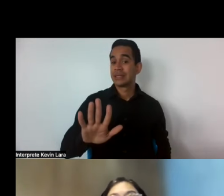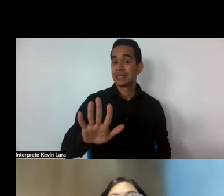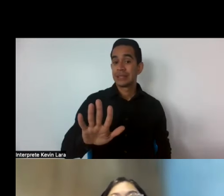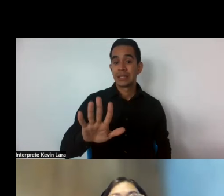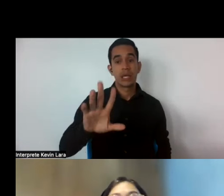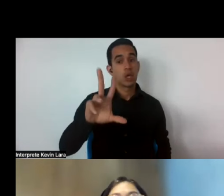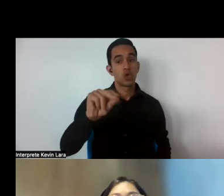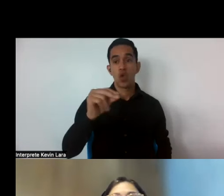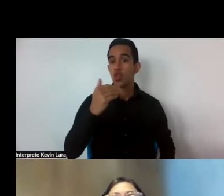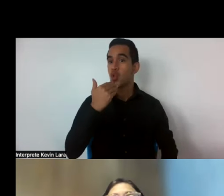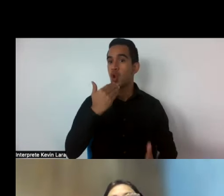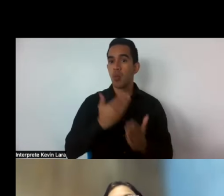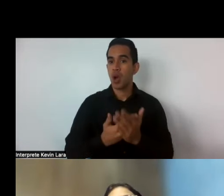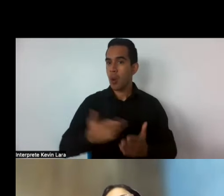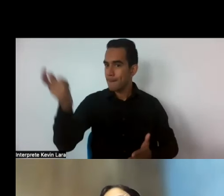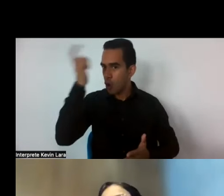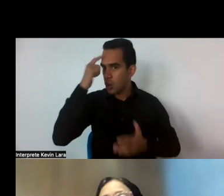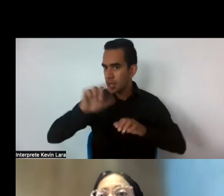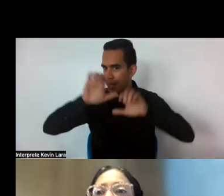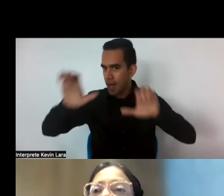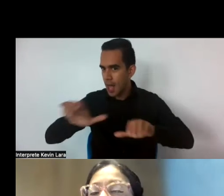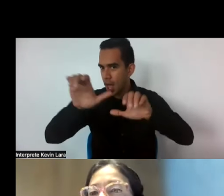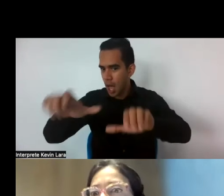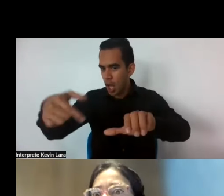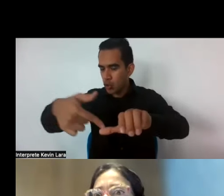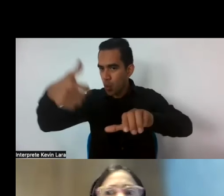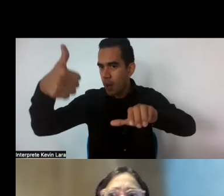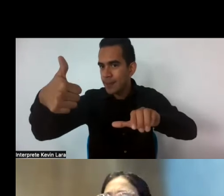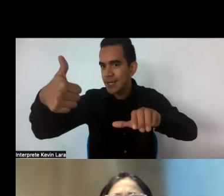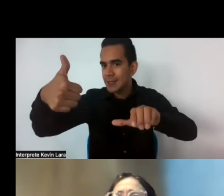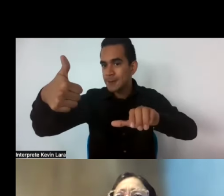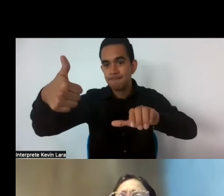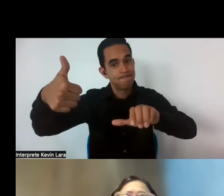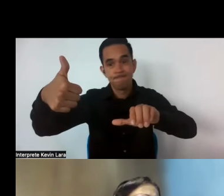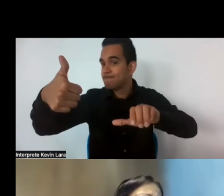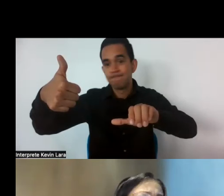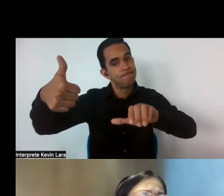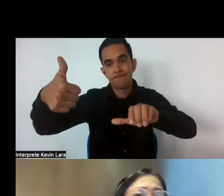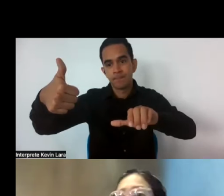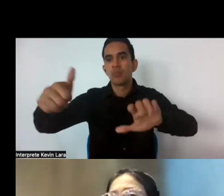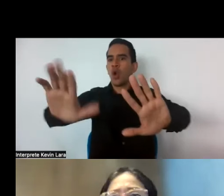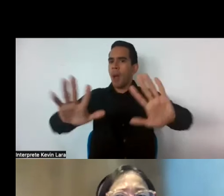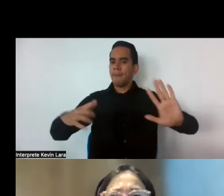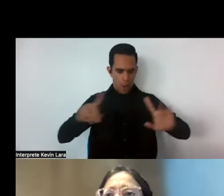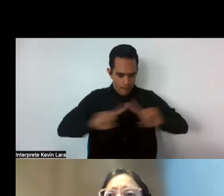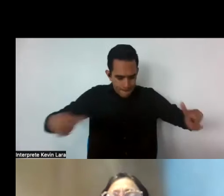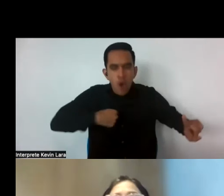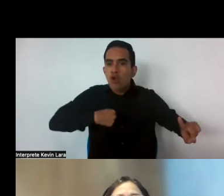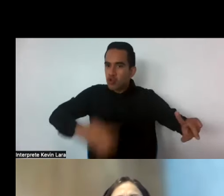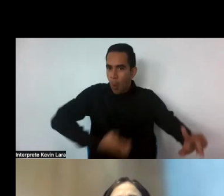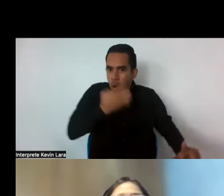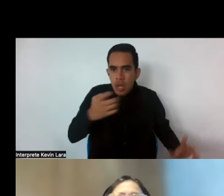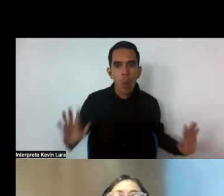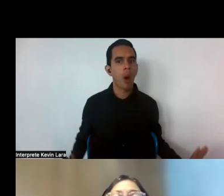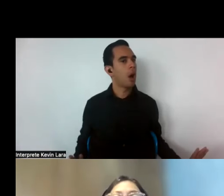de manera asertiva. Y ustedes dirán, bueno, Leiva, pero es que si yo estoy molesta, no puedo ir de otra forma. Si yo voy enojado a la